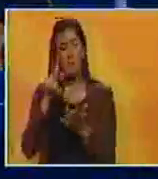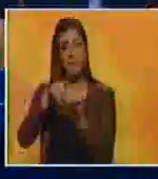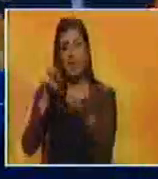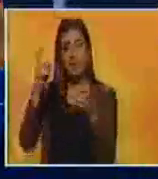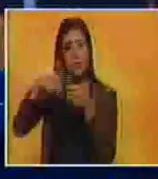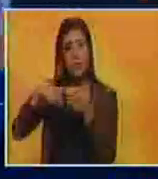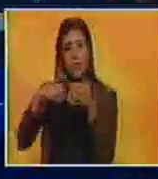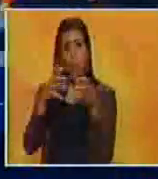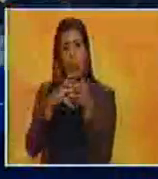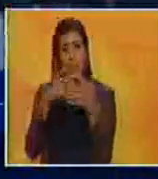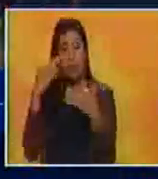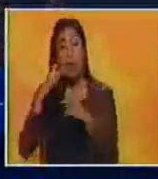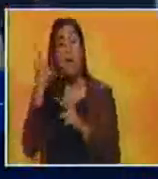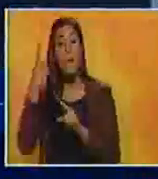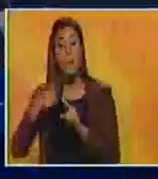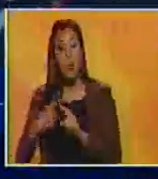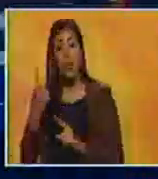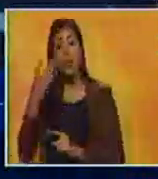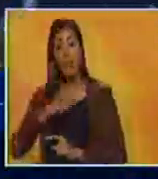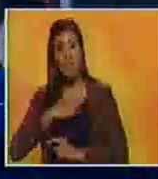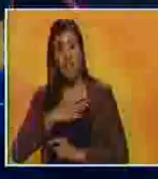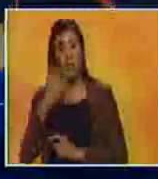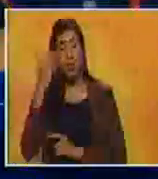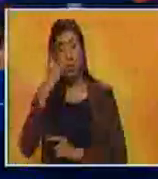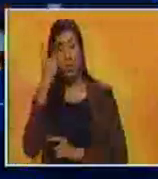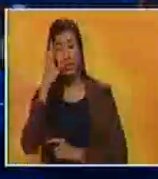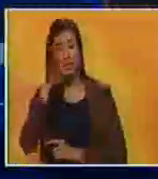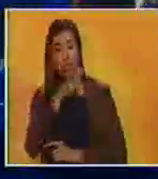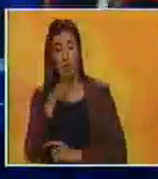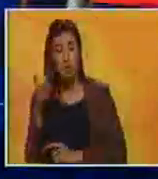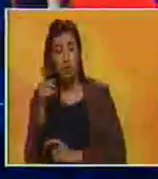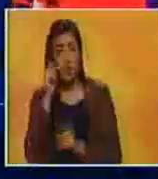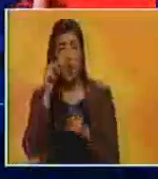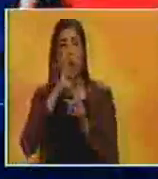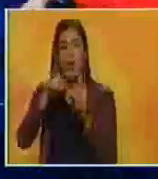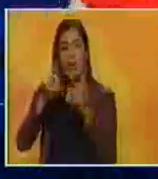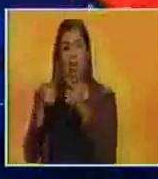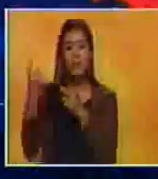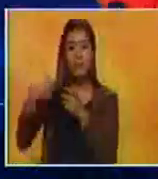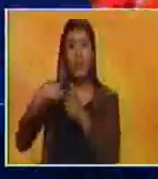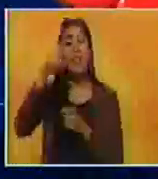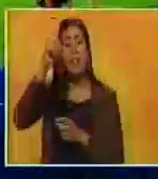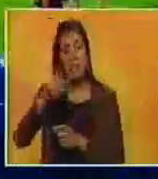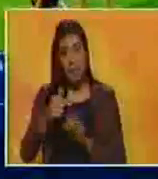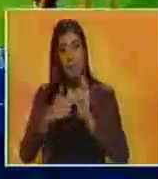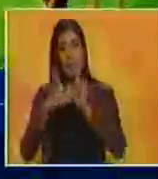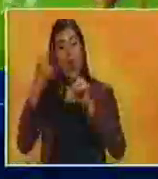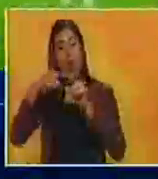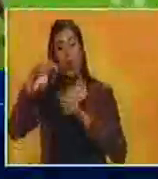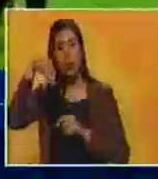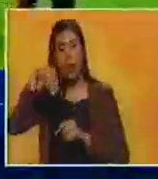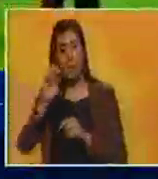partida por el cuadro merengue, que además tendrá la duda de último momento de Dani Carvajal. También